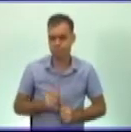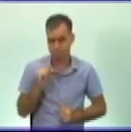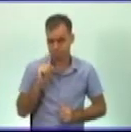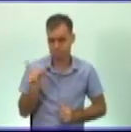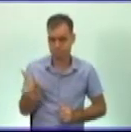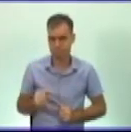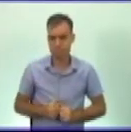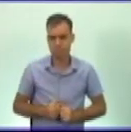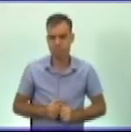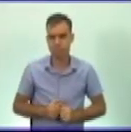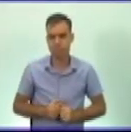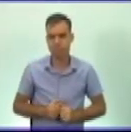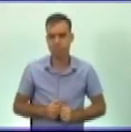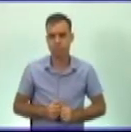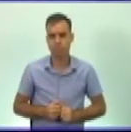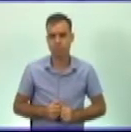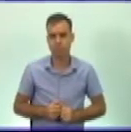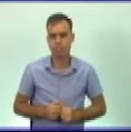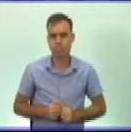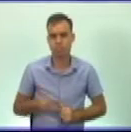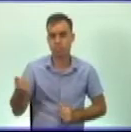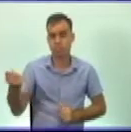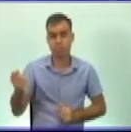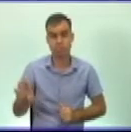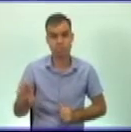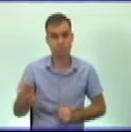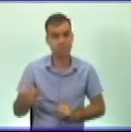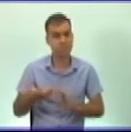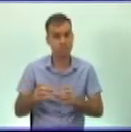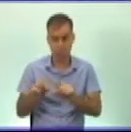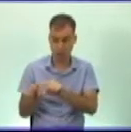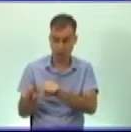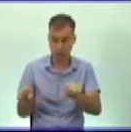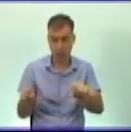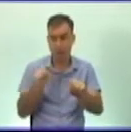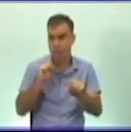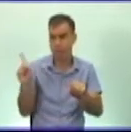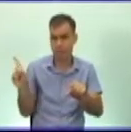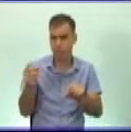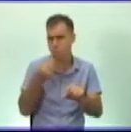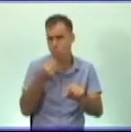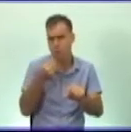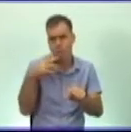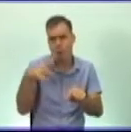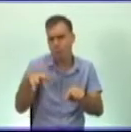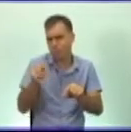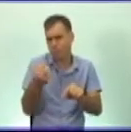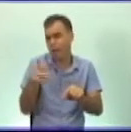El área de la base la podemos hallar porque tenemos el radio. Fácilmente, ahí está.